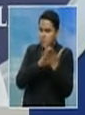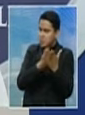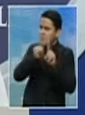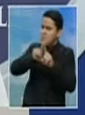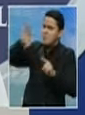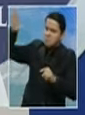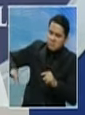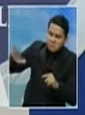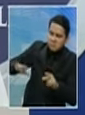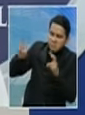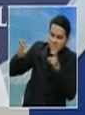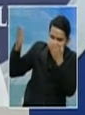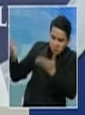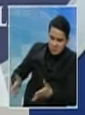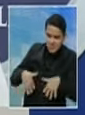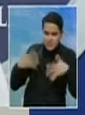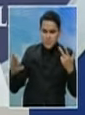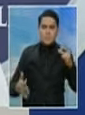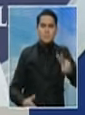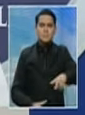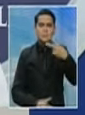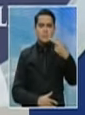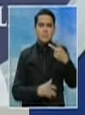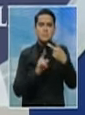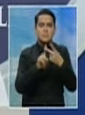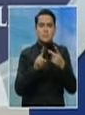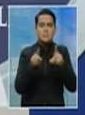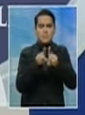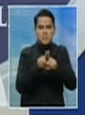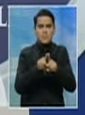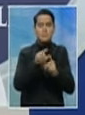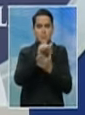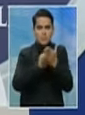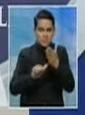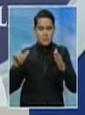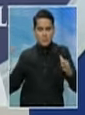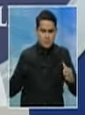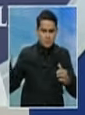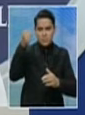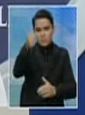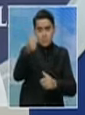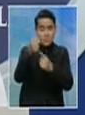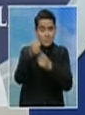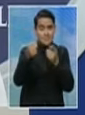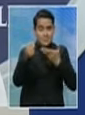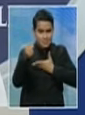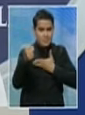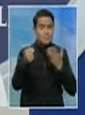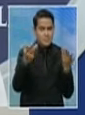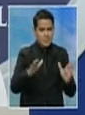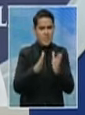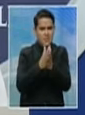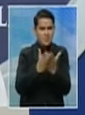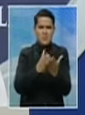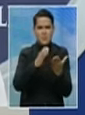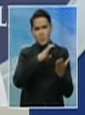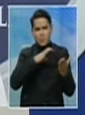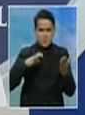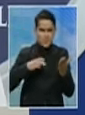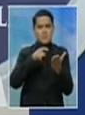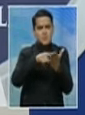detenido. 2. El término de la detención será conforme a lo establecido en la Constitución y la ley, y